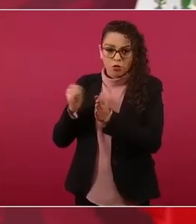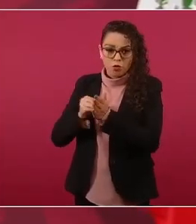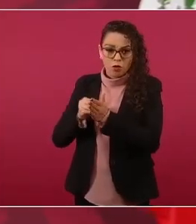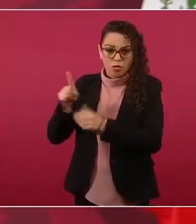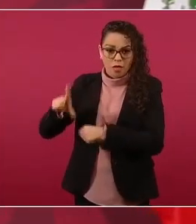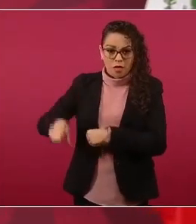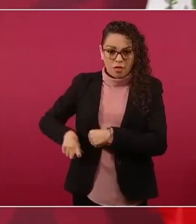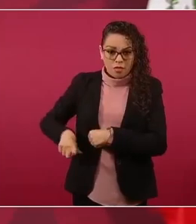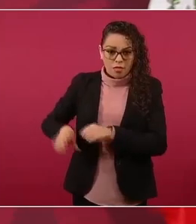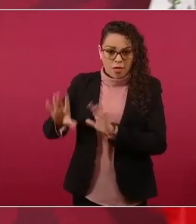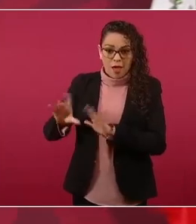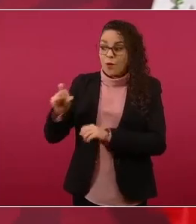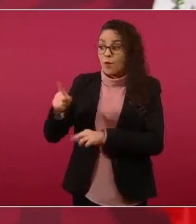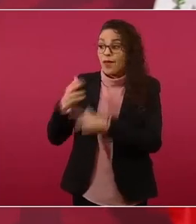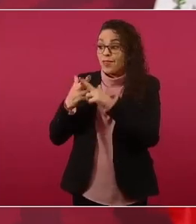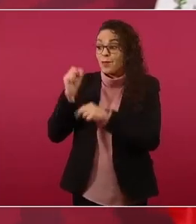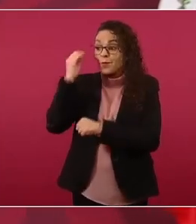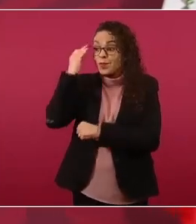que les quede libre.